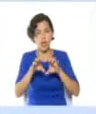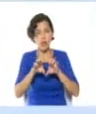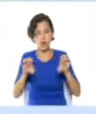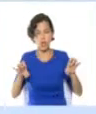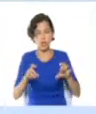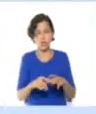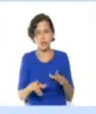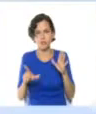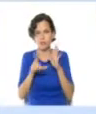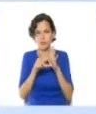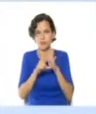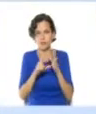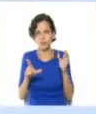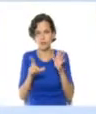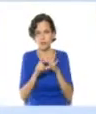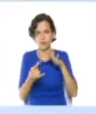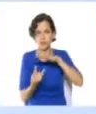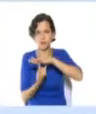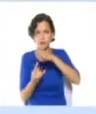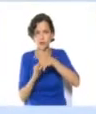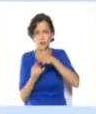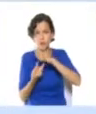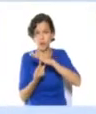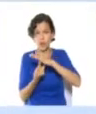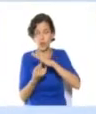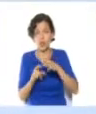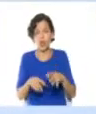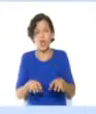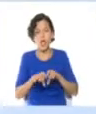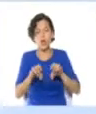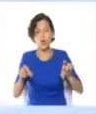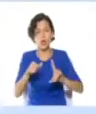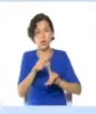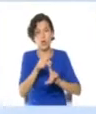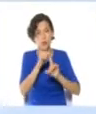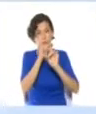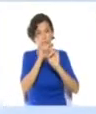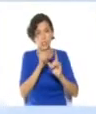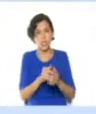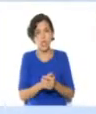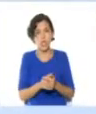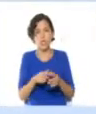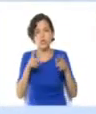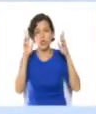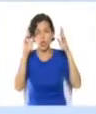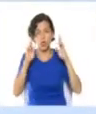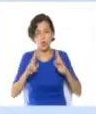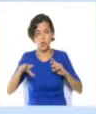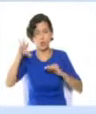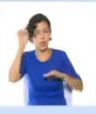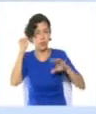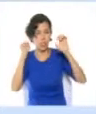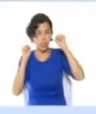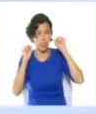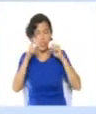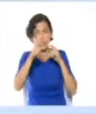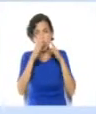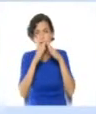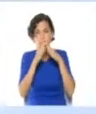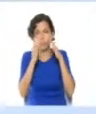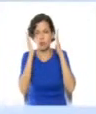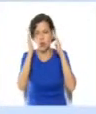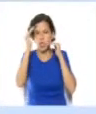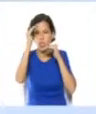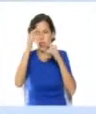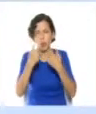educación. Media técnica, media general, la modalidad de educación especial y por supuesto nuestro RPA. Así que en casa muy